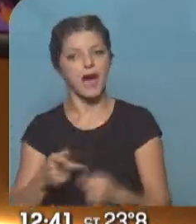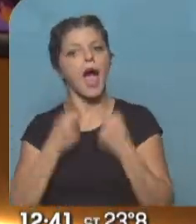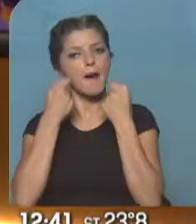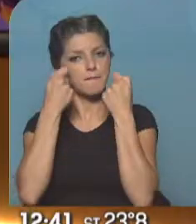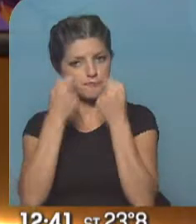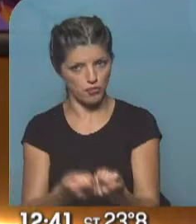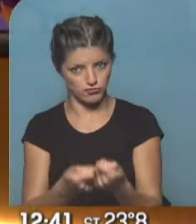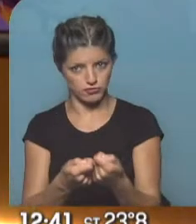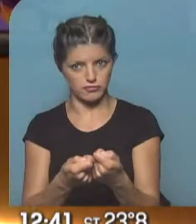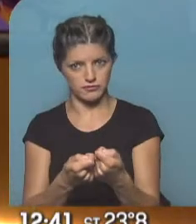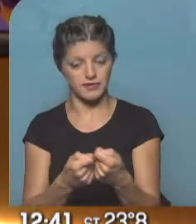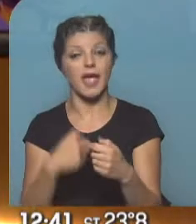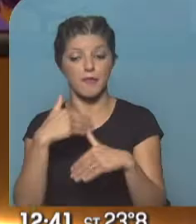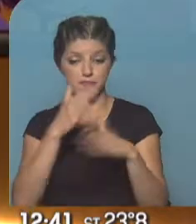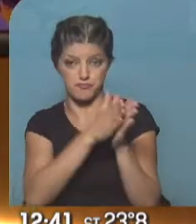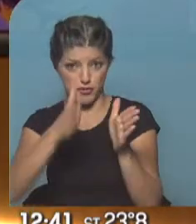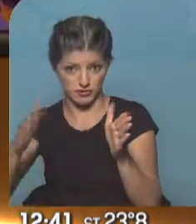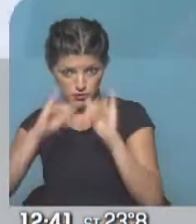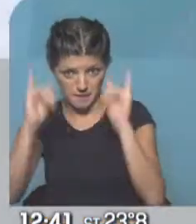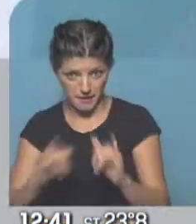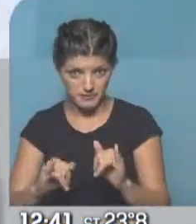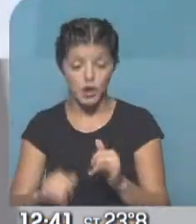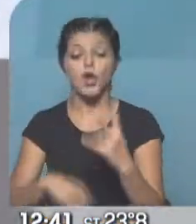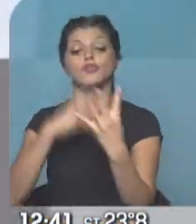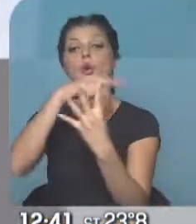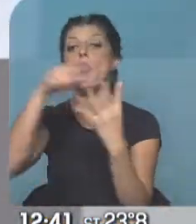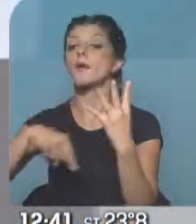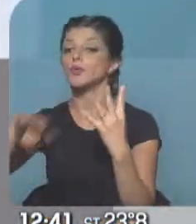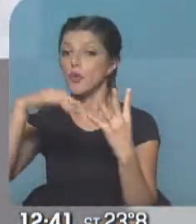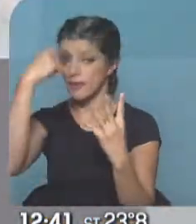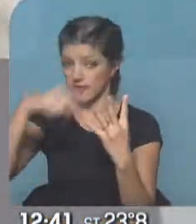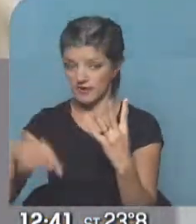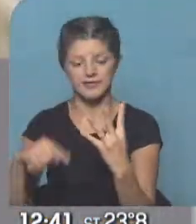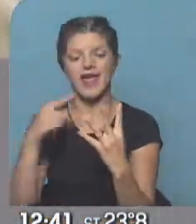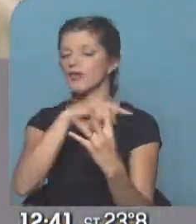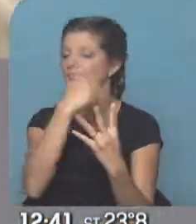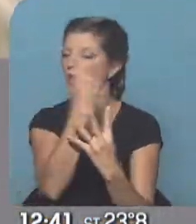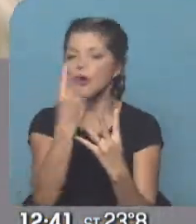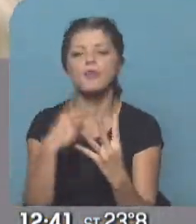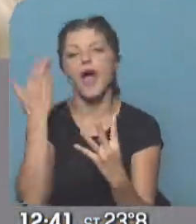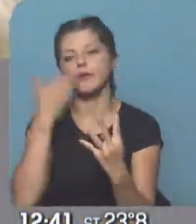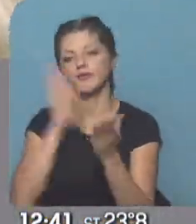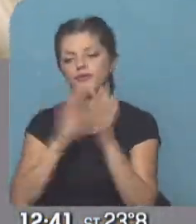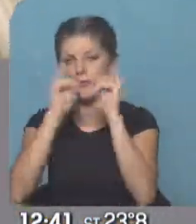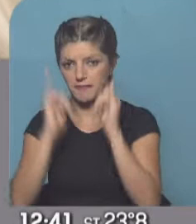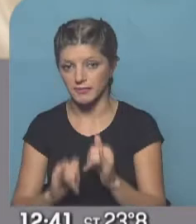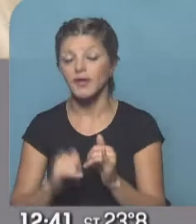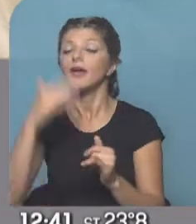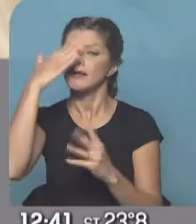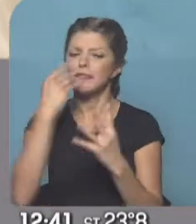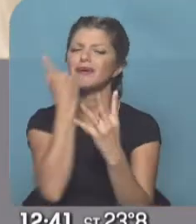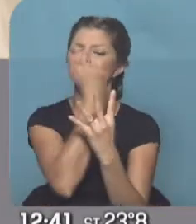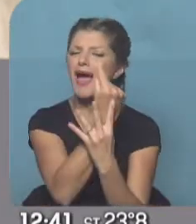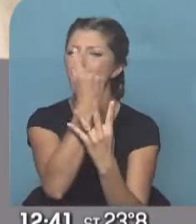fuertemente ese proceso de paz. Va a ir a 4 ciudades, en las 4 va a hablar de la paz, y después en cada una de ellas parece que